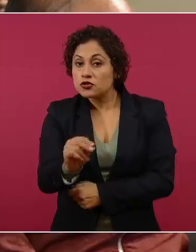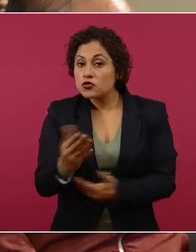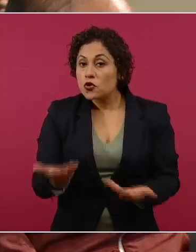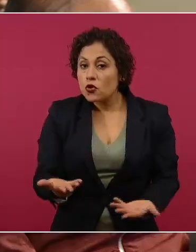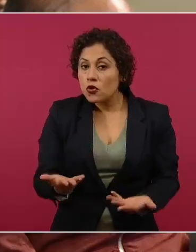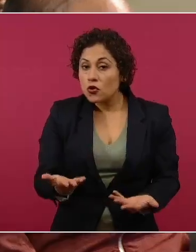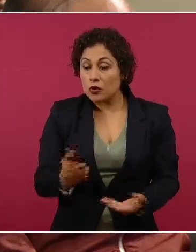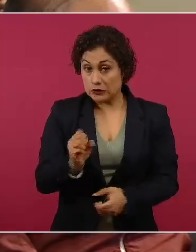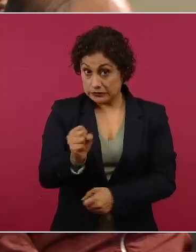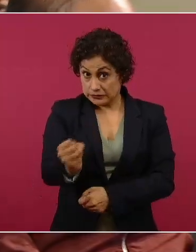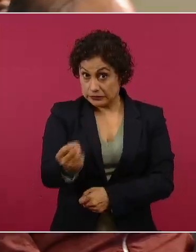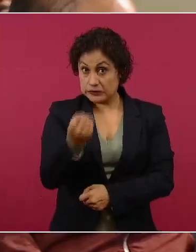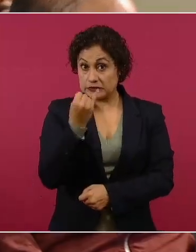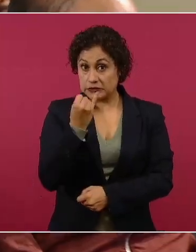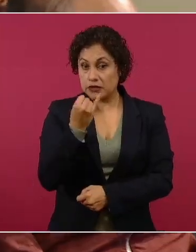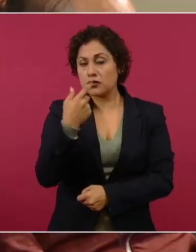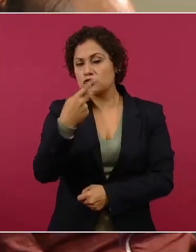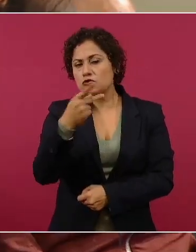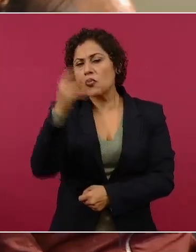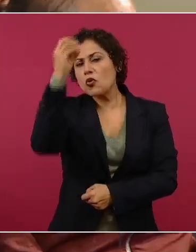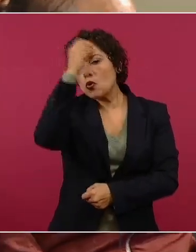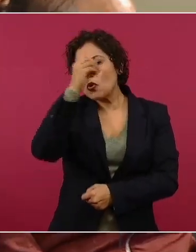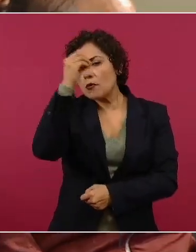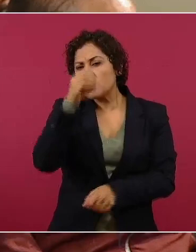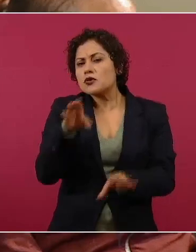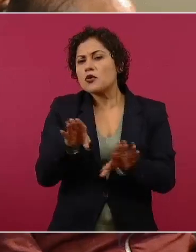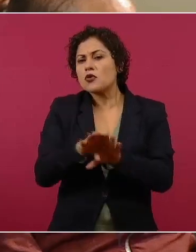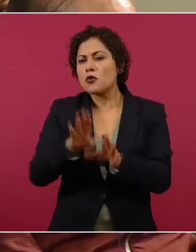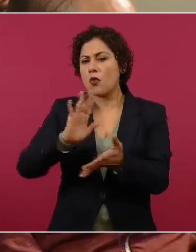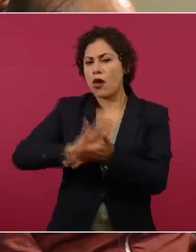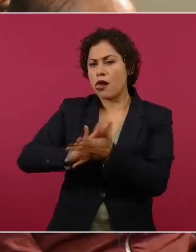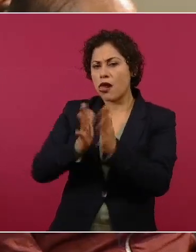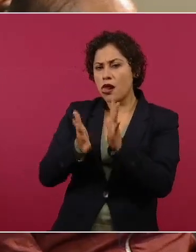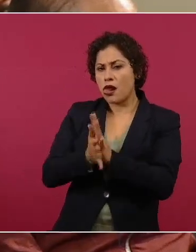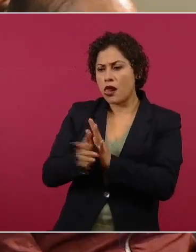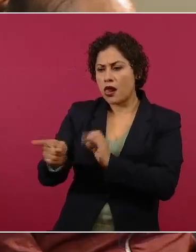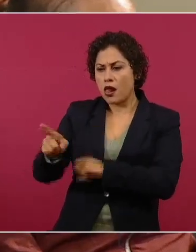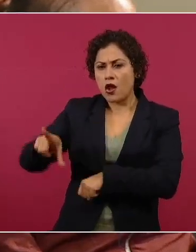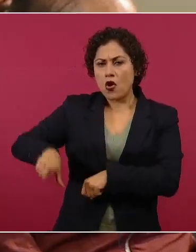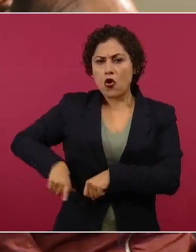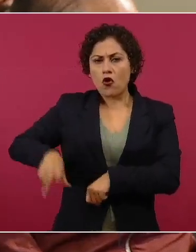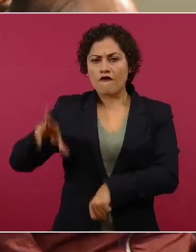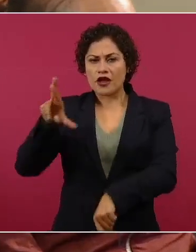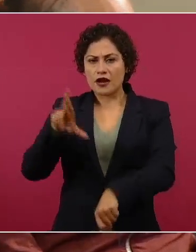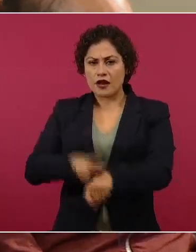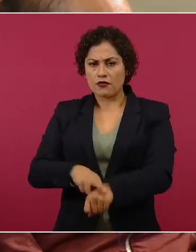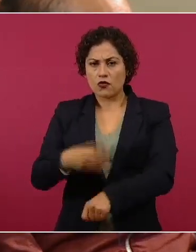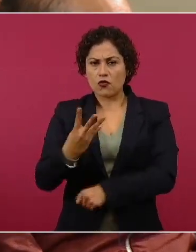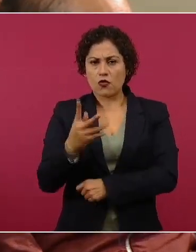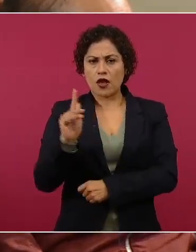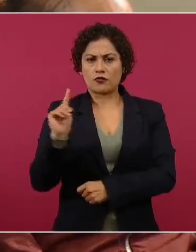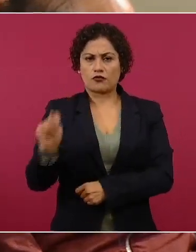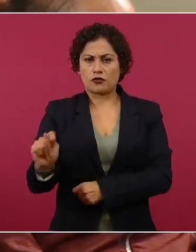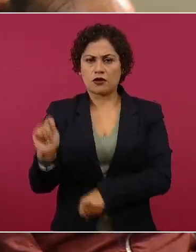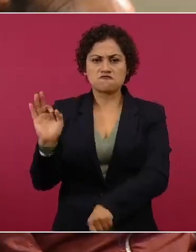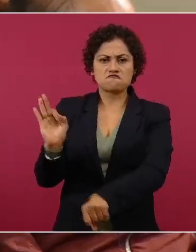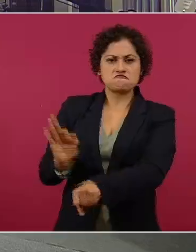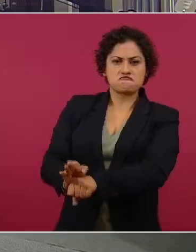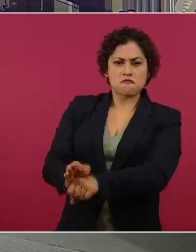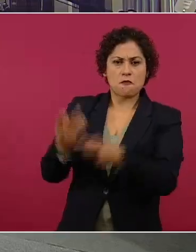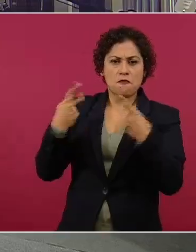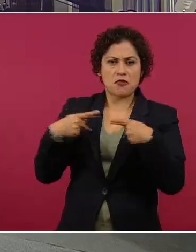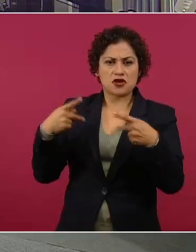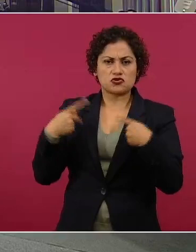le merece la complicidad en un estado gobernado por la 4T que se proteja a delincuentes? No se